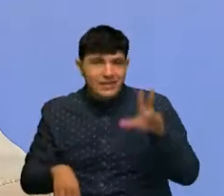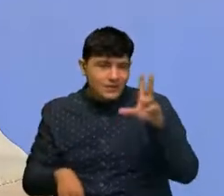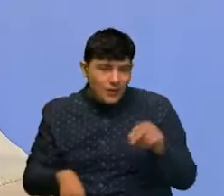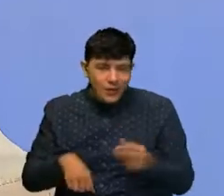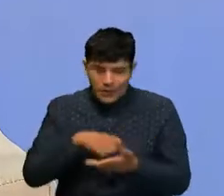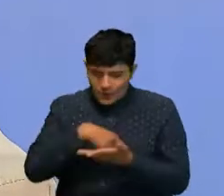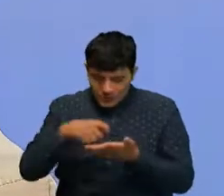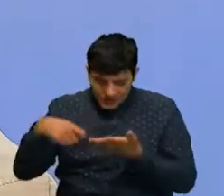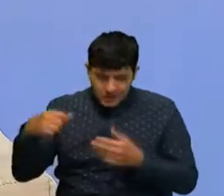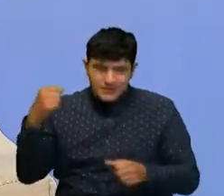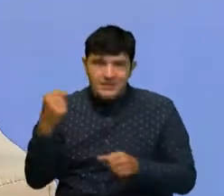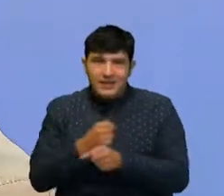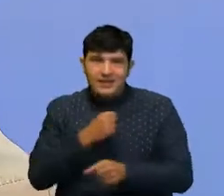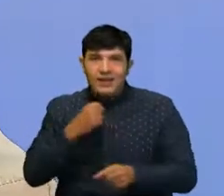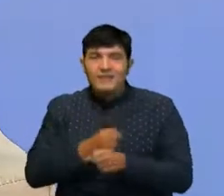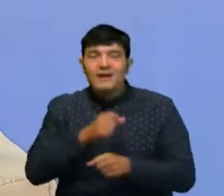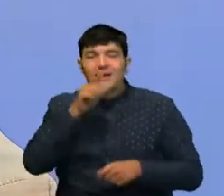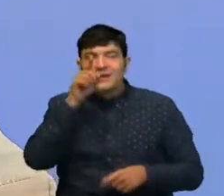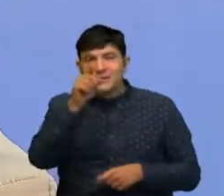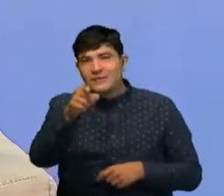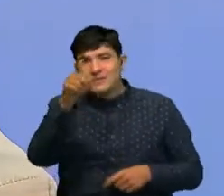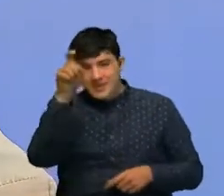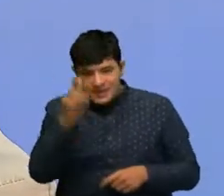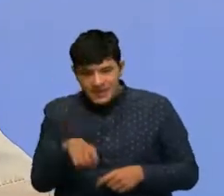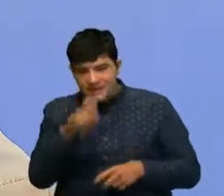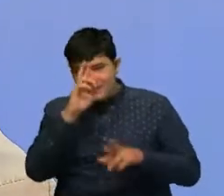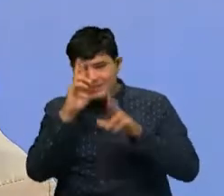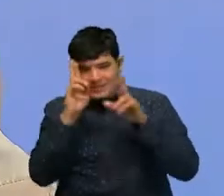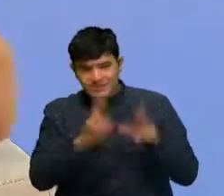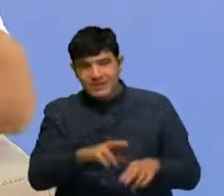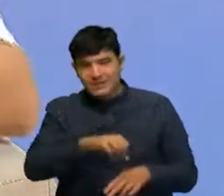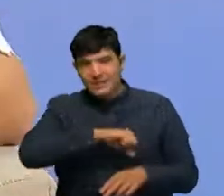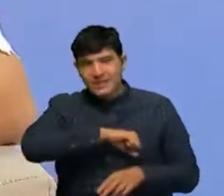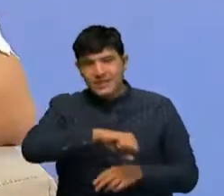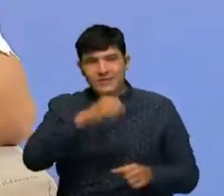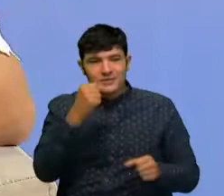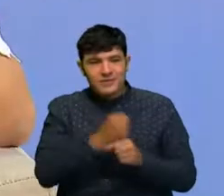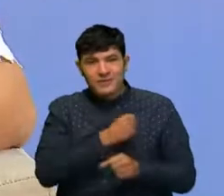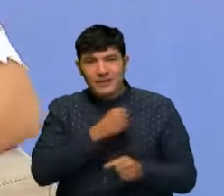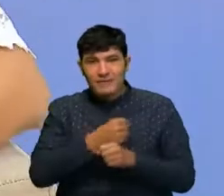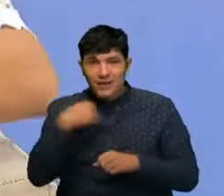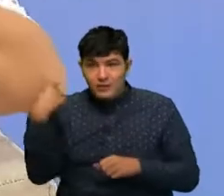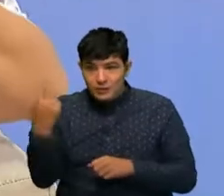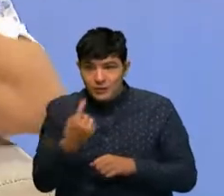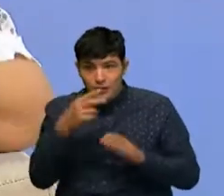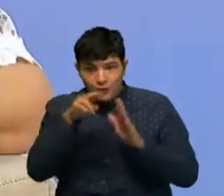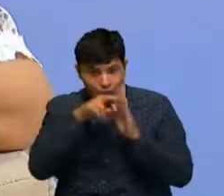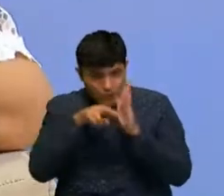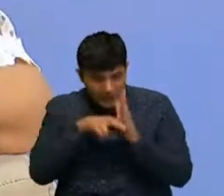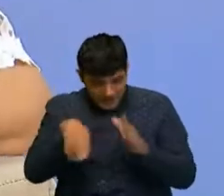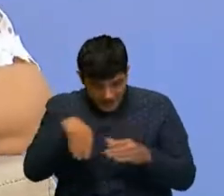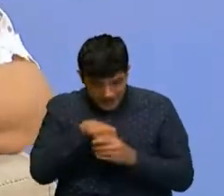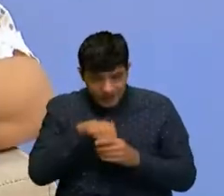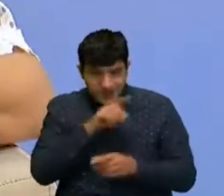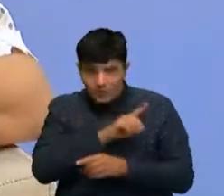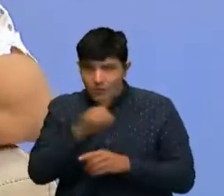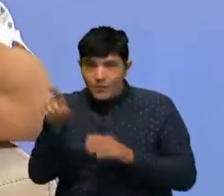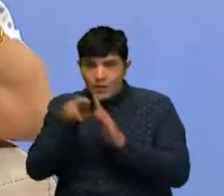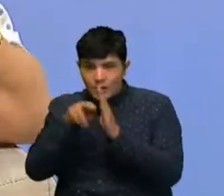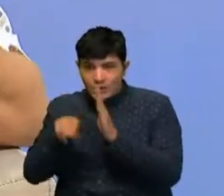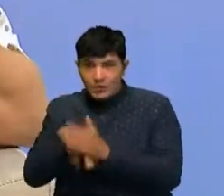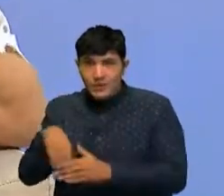de trabajo, tiene que respetar los derechos laborales, y no solo por normas internas, por normas supralegales